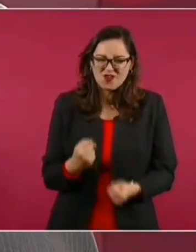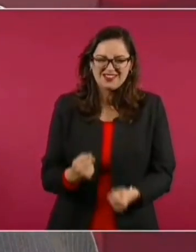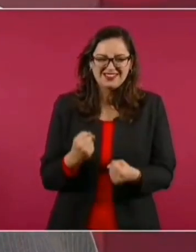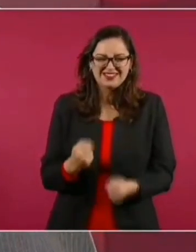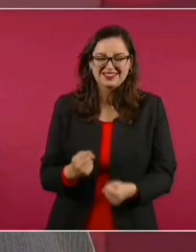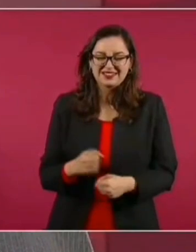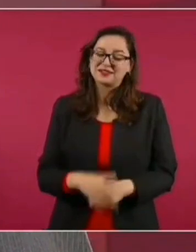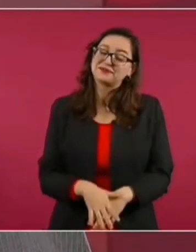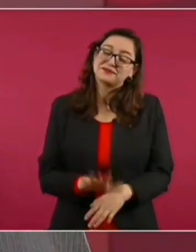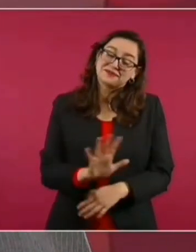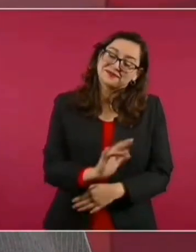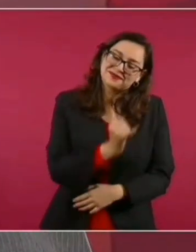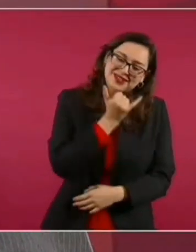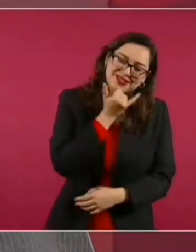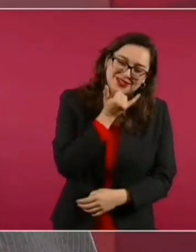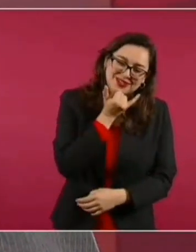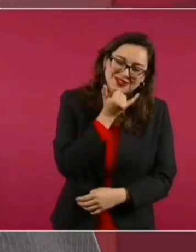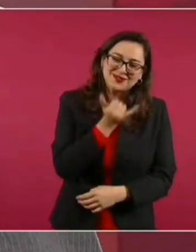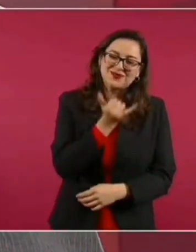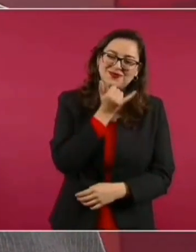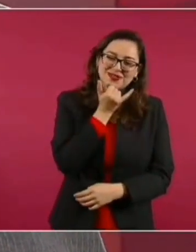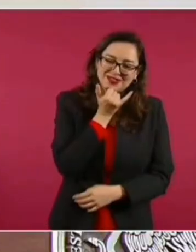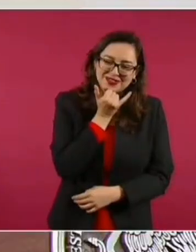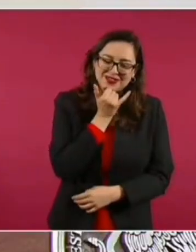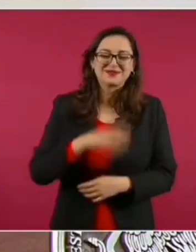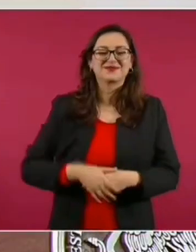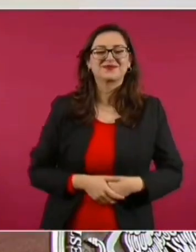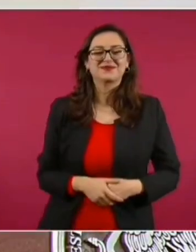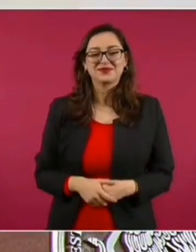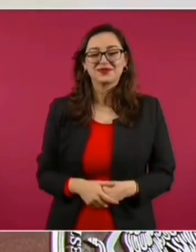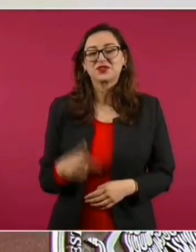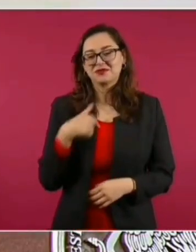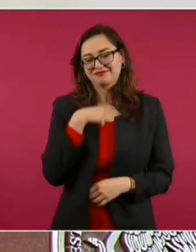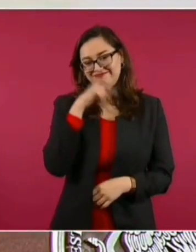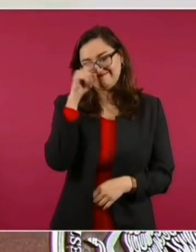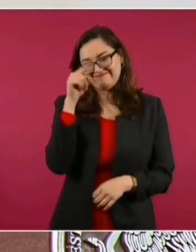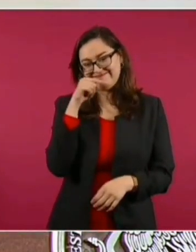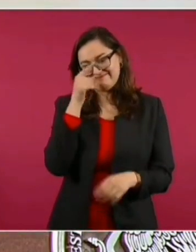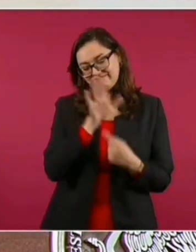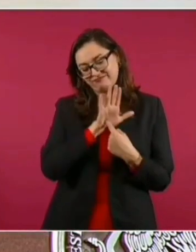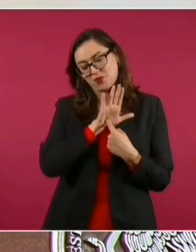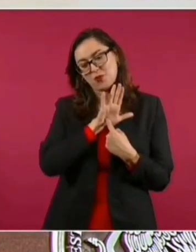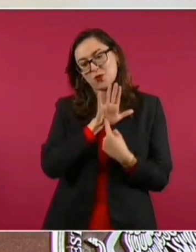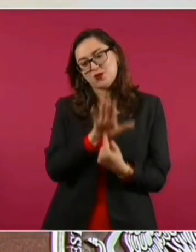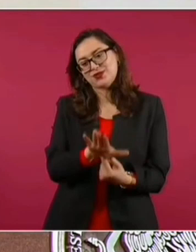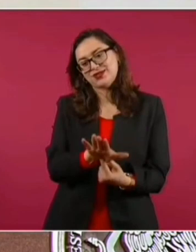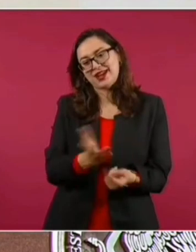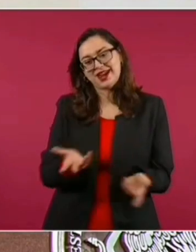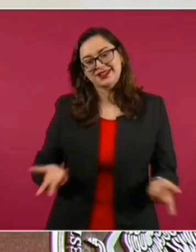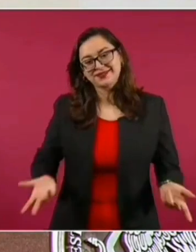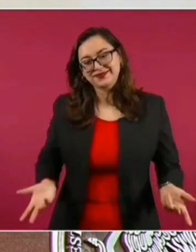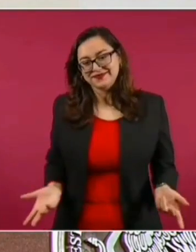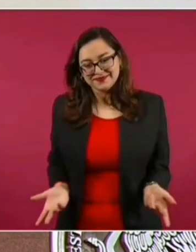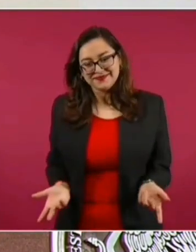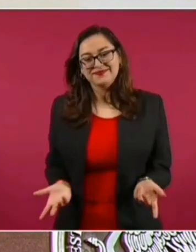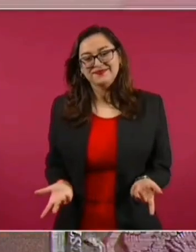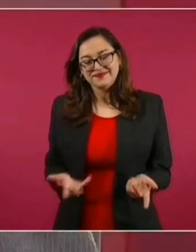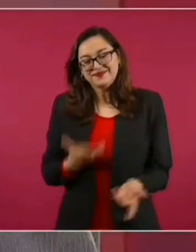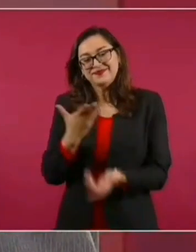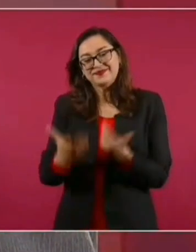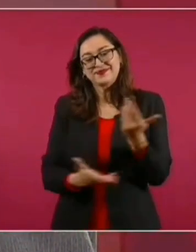Les ofrezco disculpa porque voy a tirar aceite. Les voy a mostrar